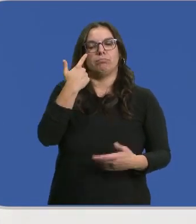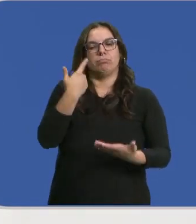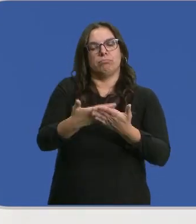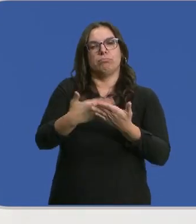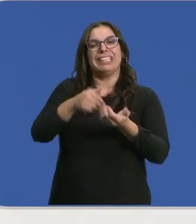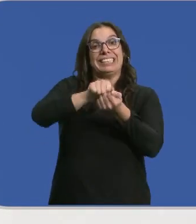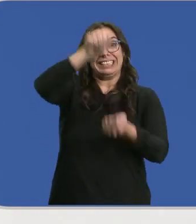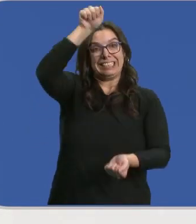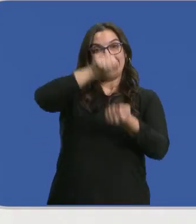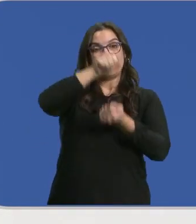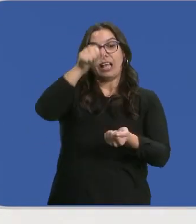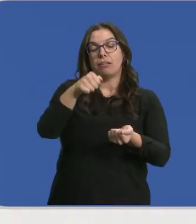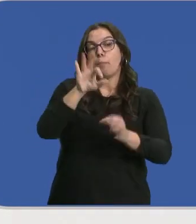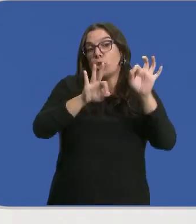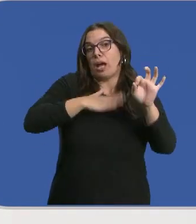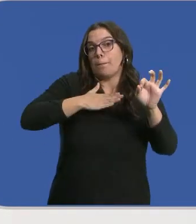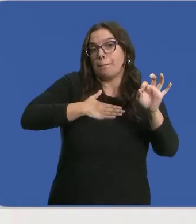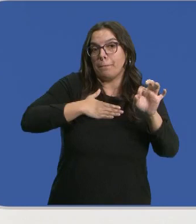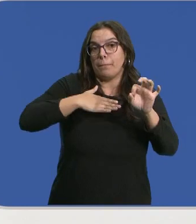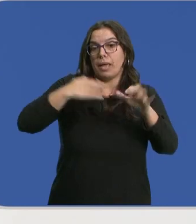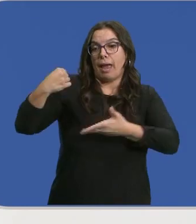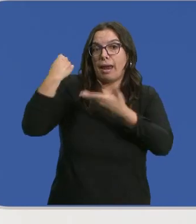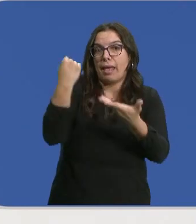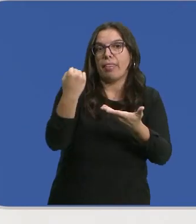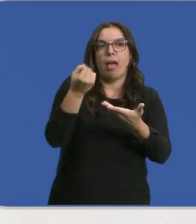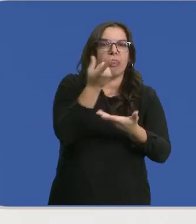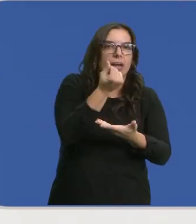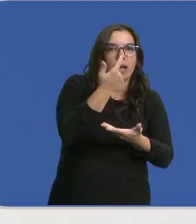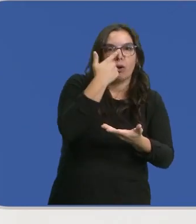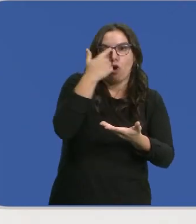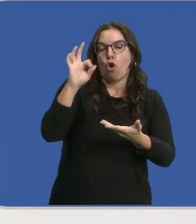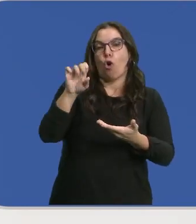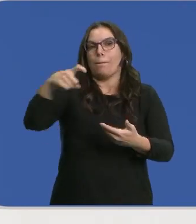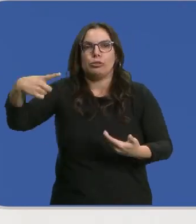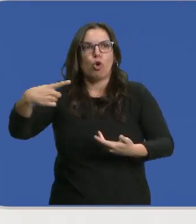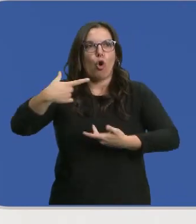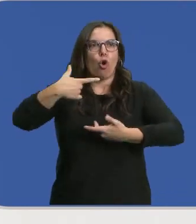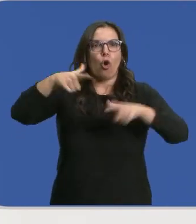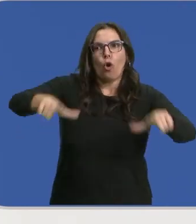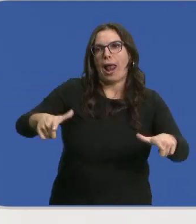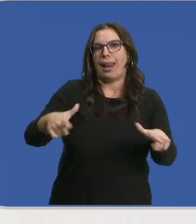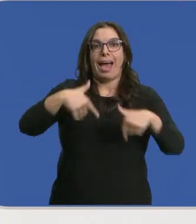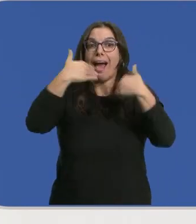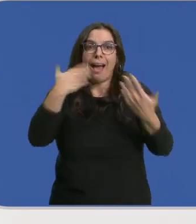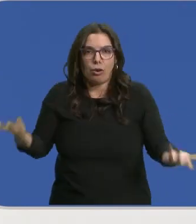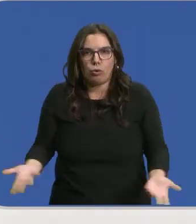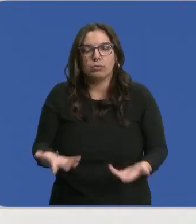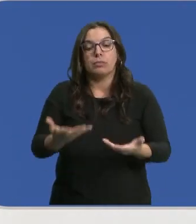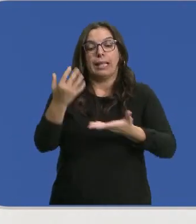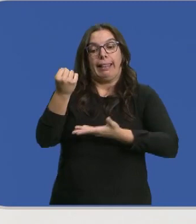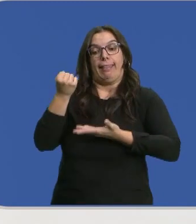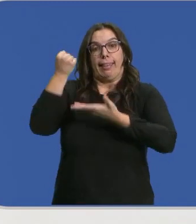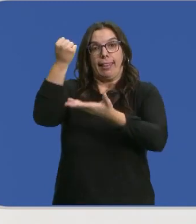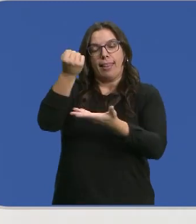¿no? Un legado, ¿no? Bien a través de dinero, de un inmueble concreto o de una herencia en general